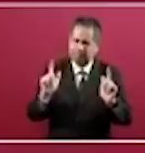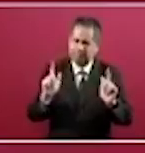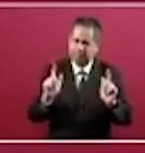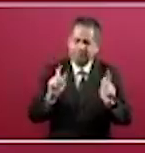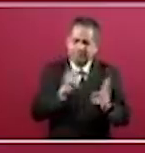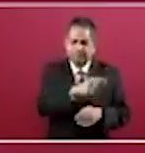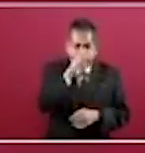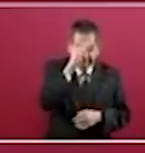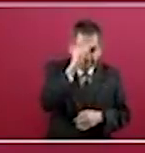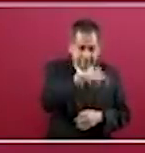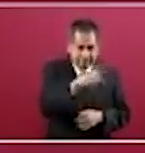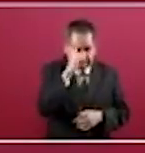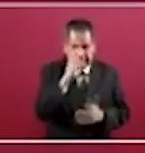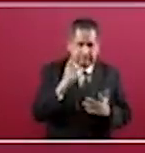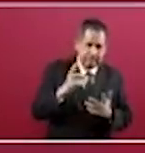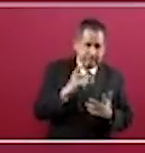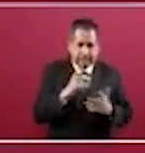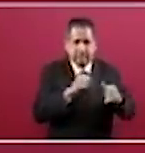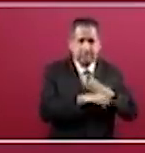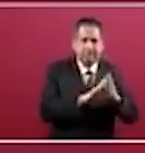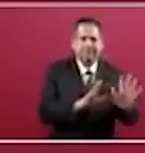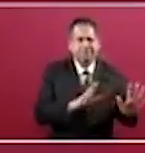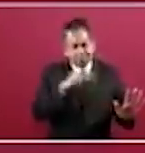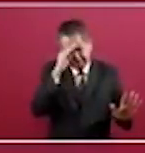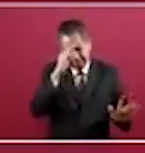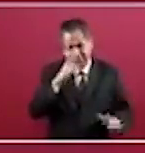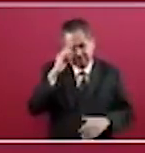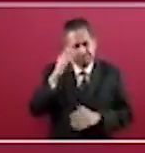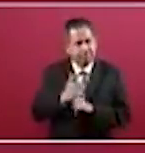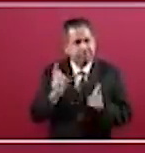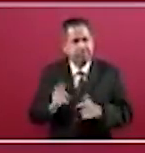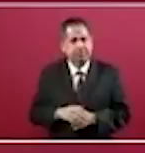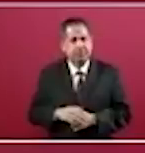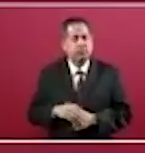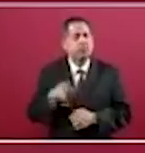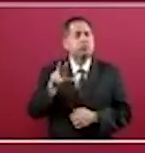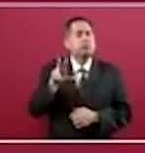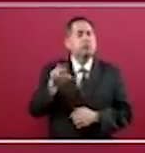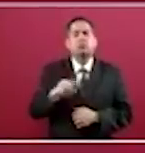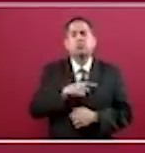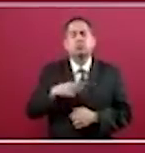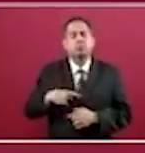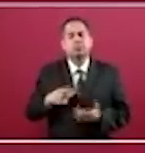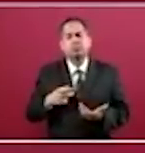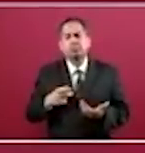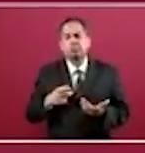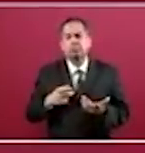y que no se debe de afectar